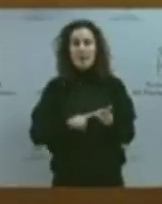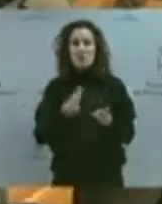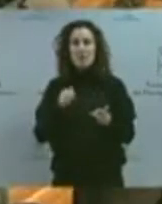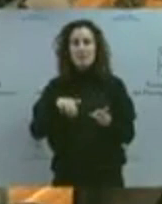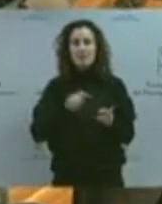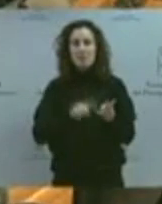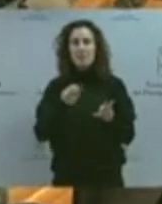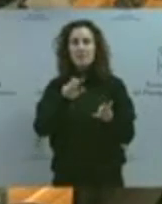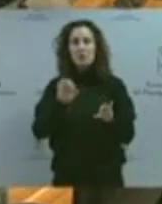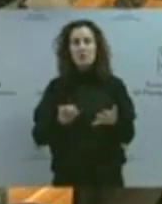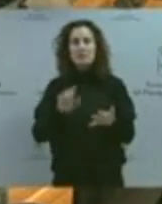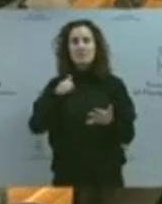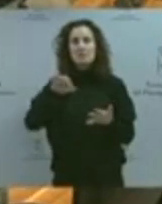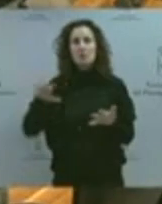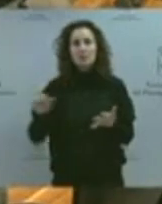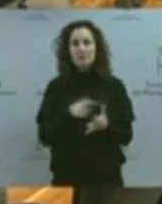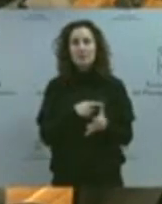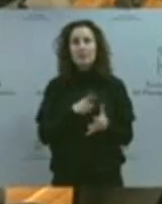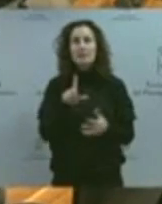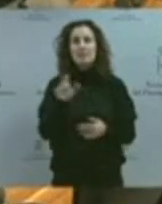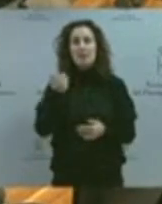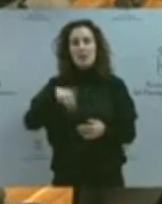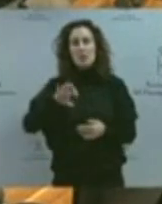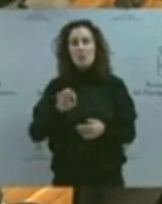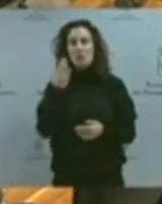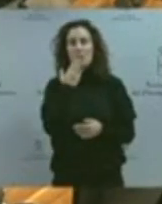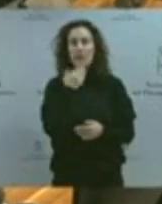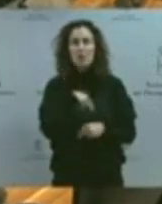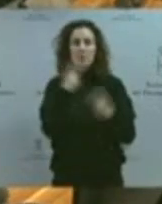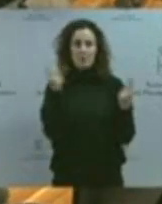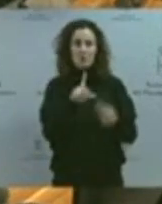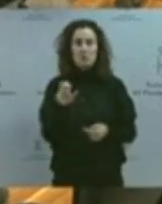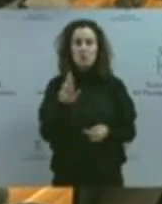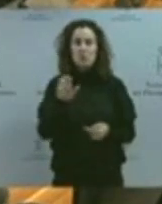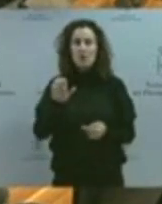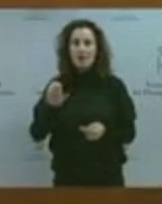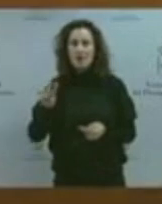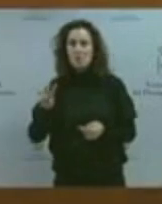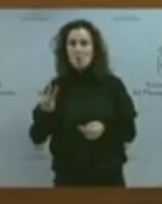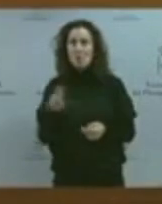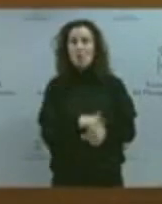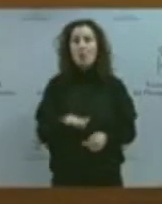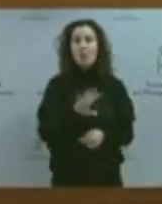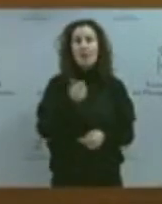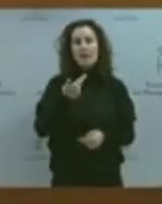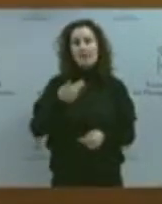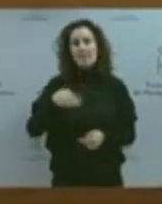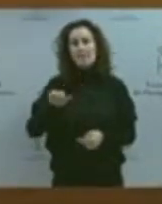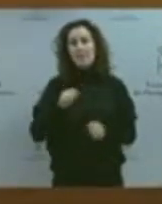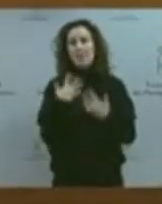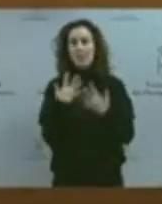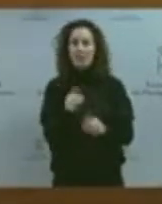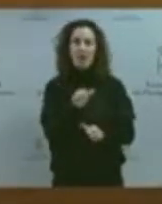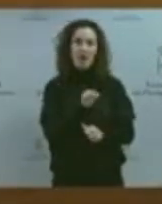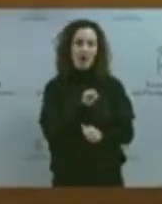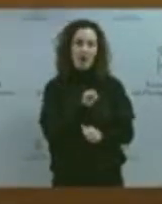Llano, Colegio Público El Lloreu. El centro de Cabaña Quinta, llevan esperando más de 10 años a que se solucione su problema con las ventanas. Tienen humedades por